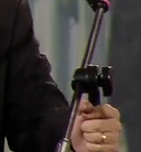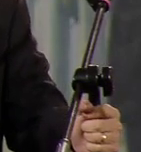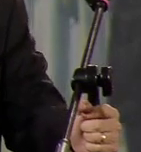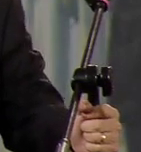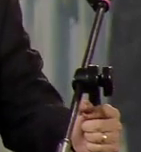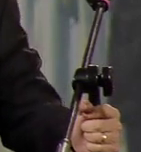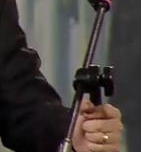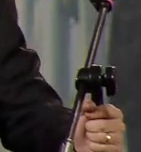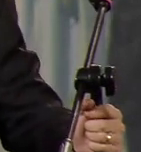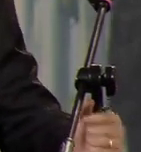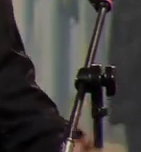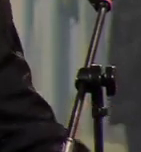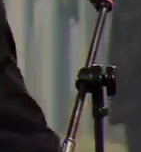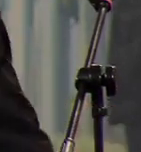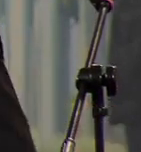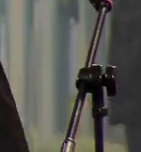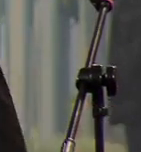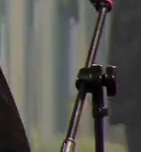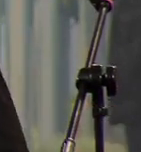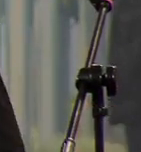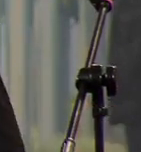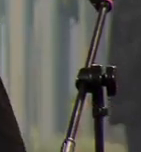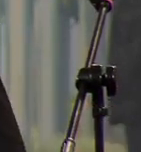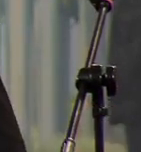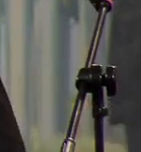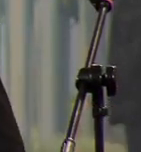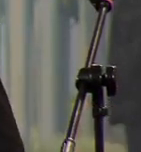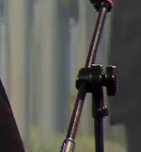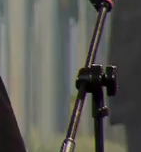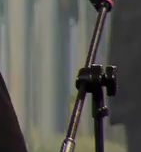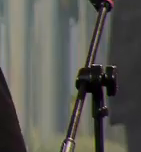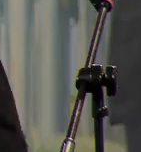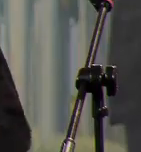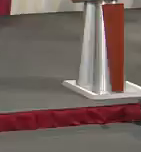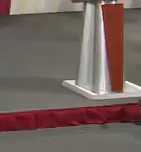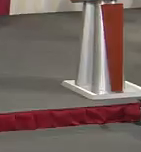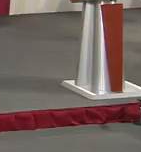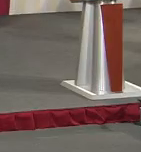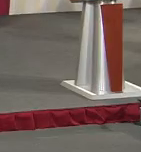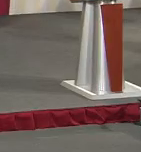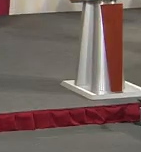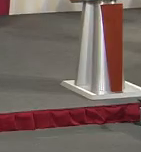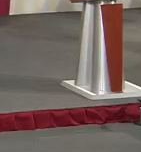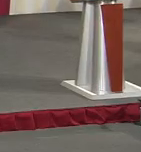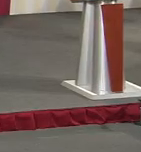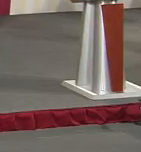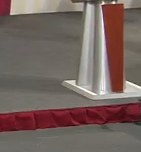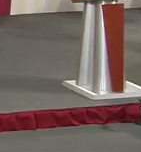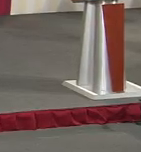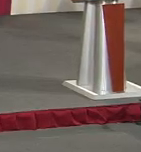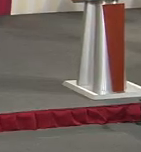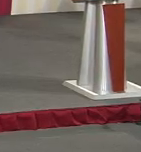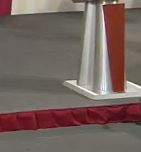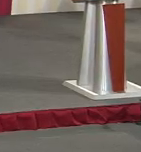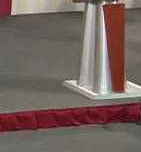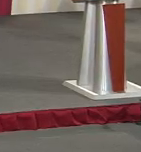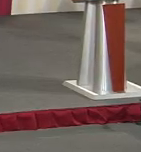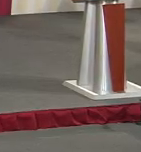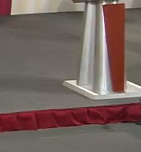al mar. Si yo pudiera ahogar la brisa, la humedad